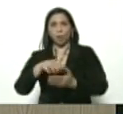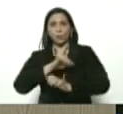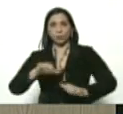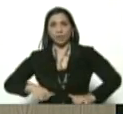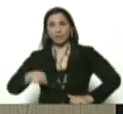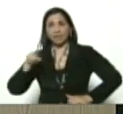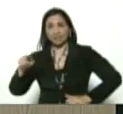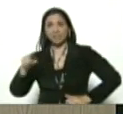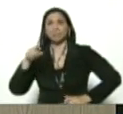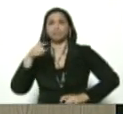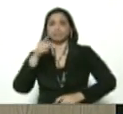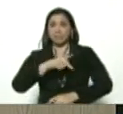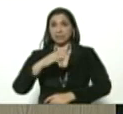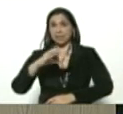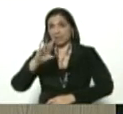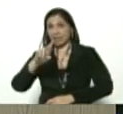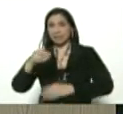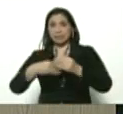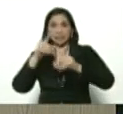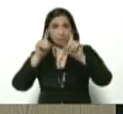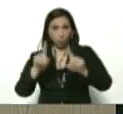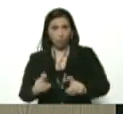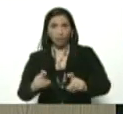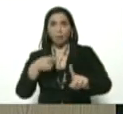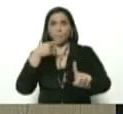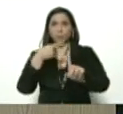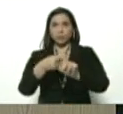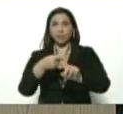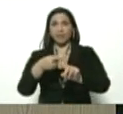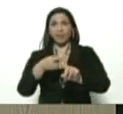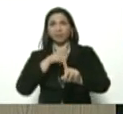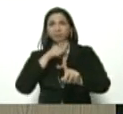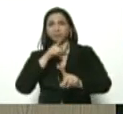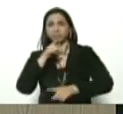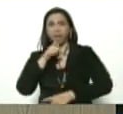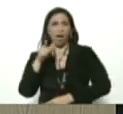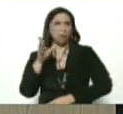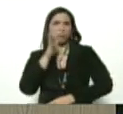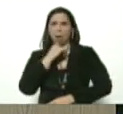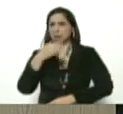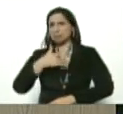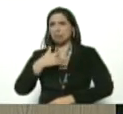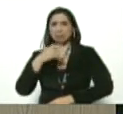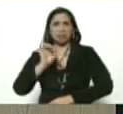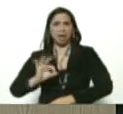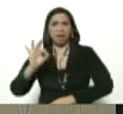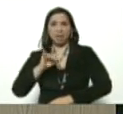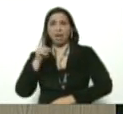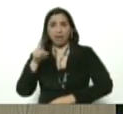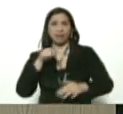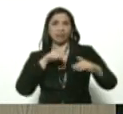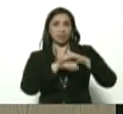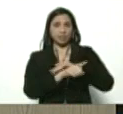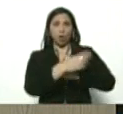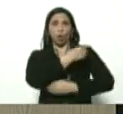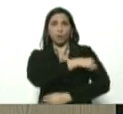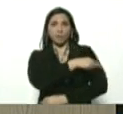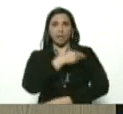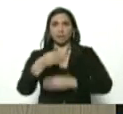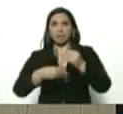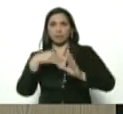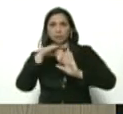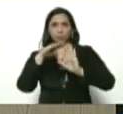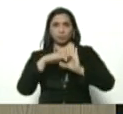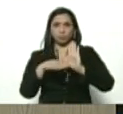da positiva aún cuando está asintomática fue ingresada en el hospital de ospino y se le está cumpliendo